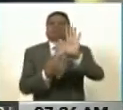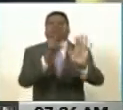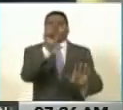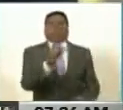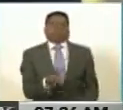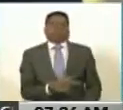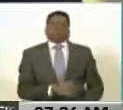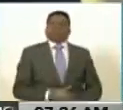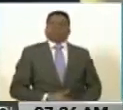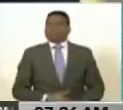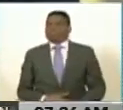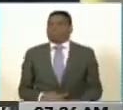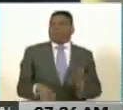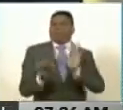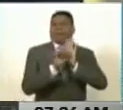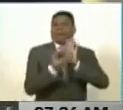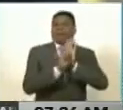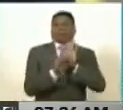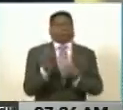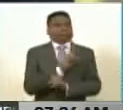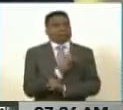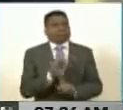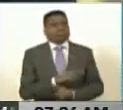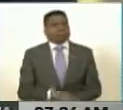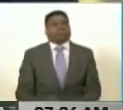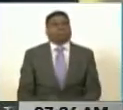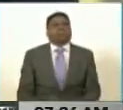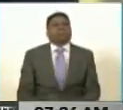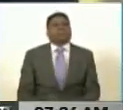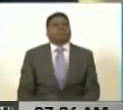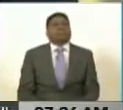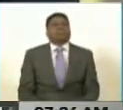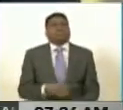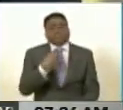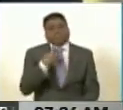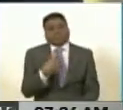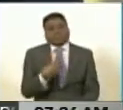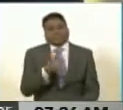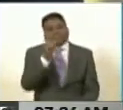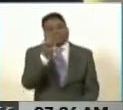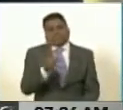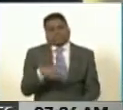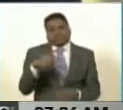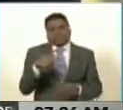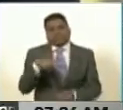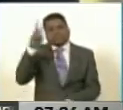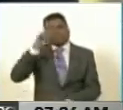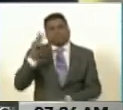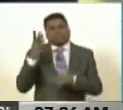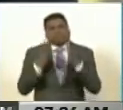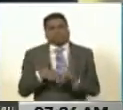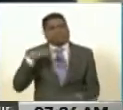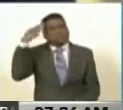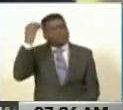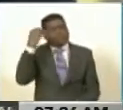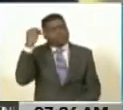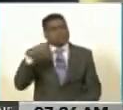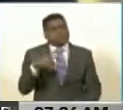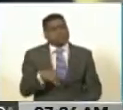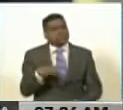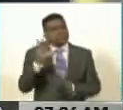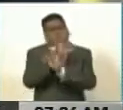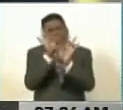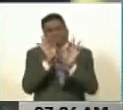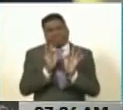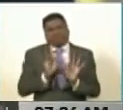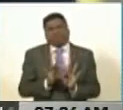tanto, lo digo como ciudadano venezolano. Es decir, pienso que el papel y el rol, en este